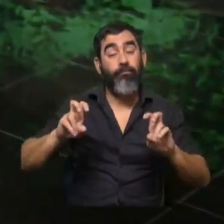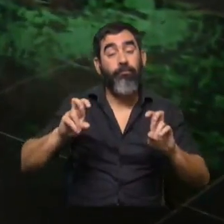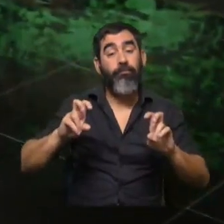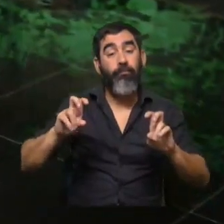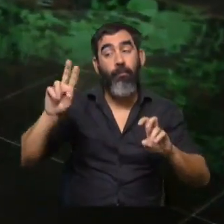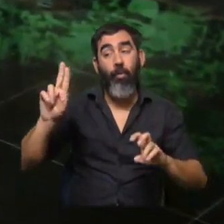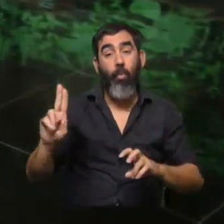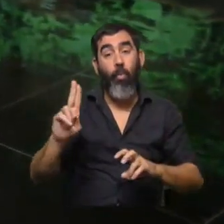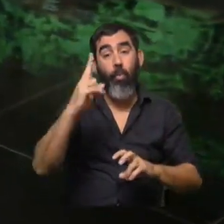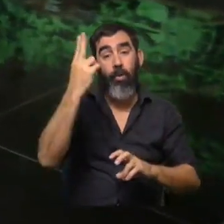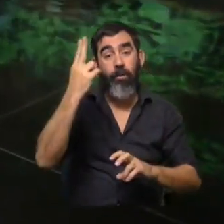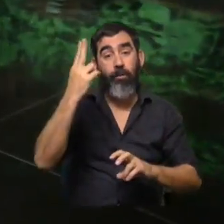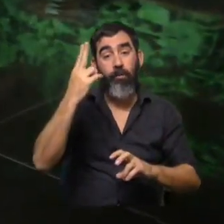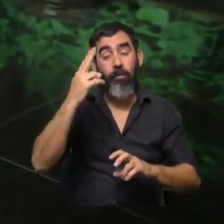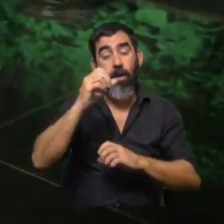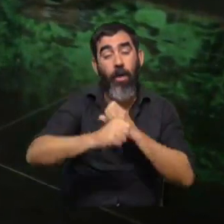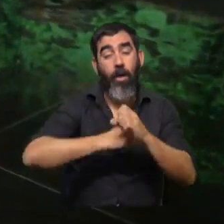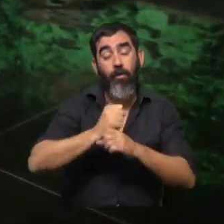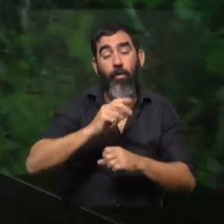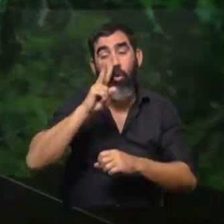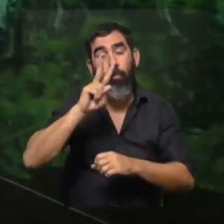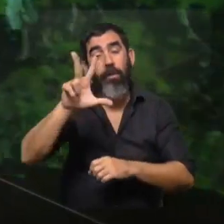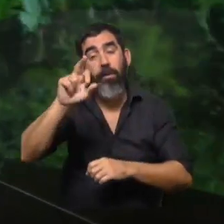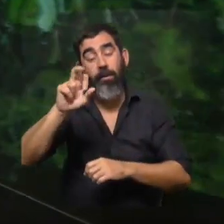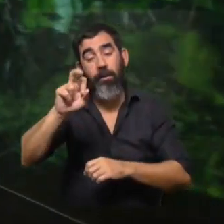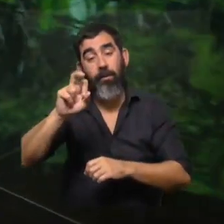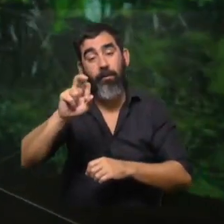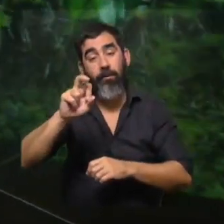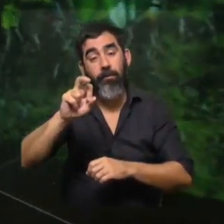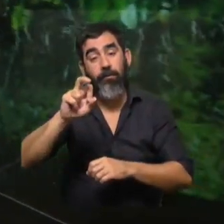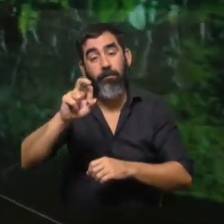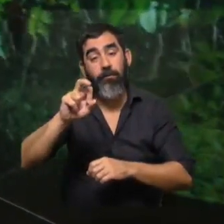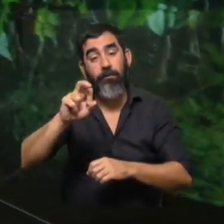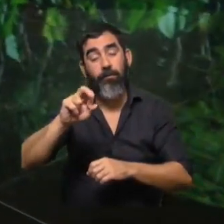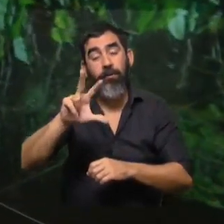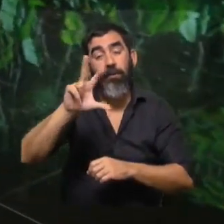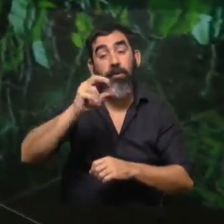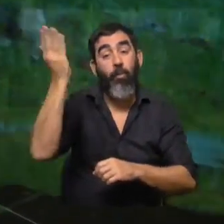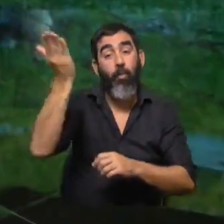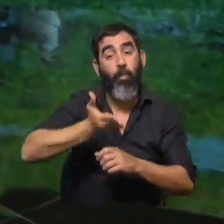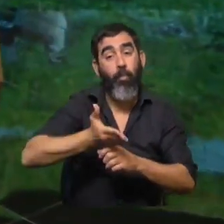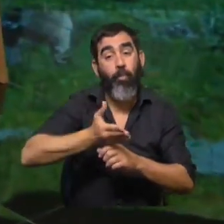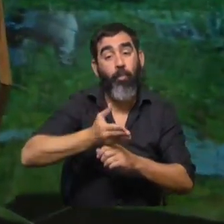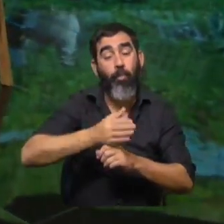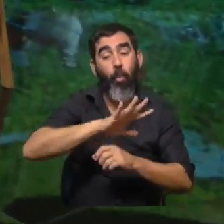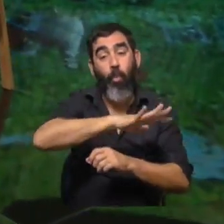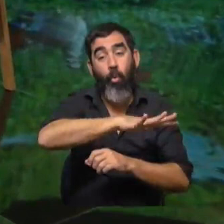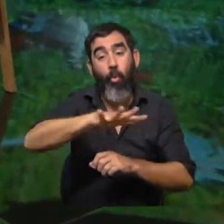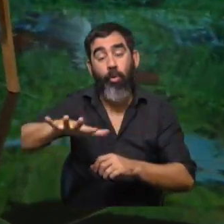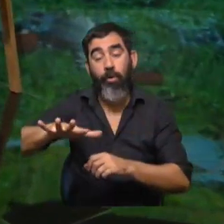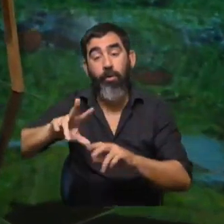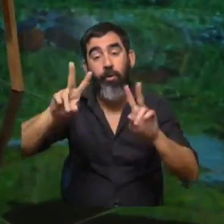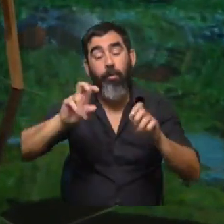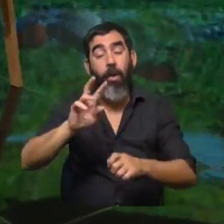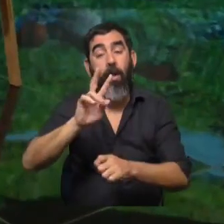intención de Uruguay de, en el año 2030, elevar el 30% de su área marítima a la categoría